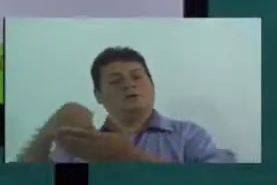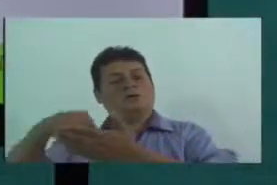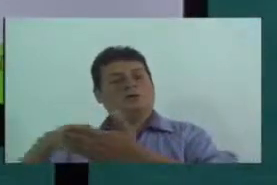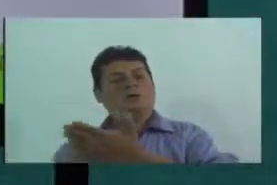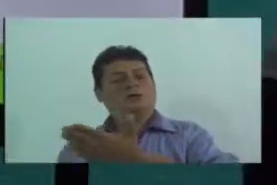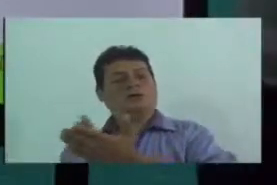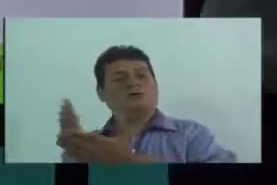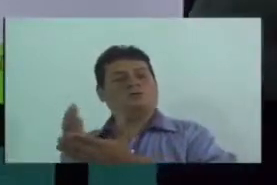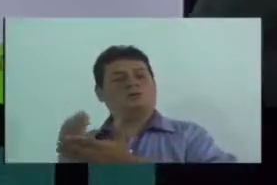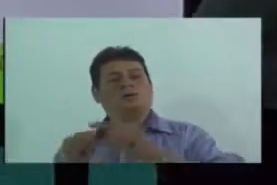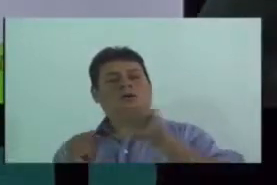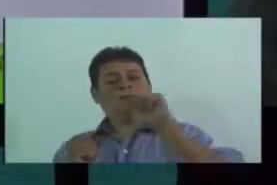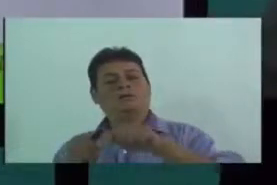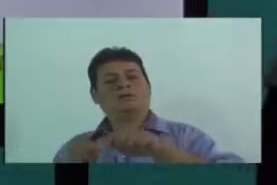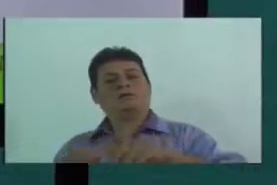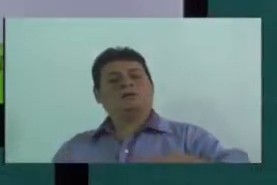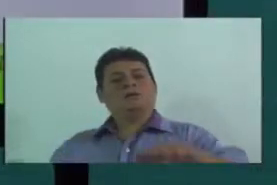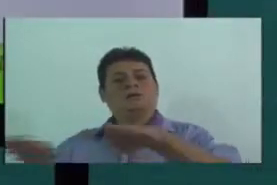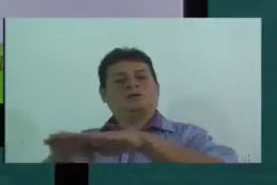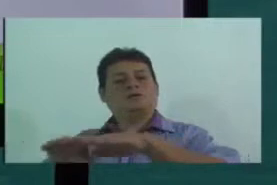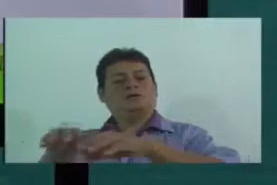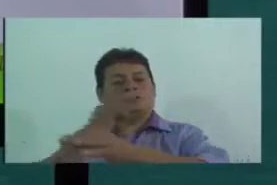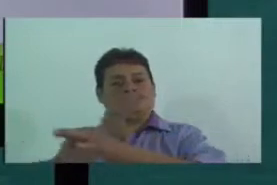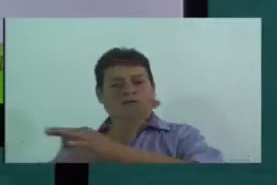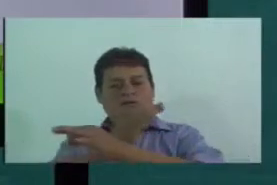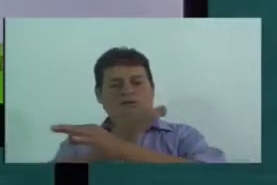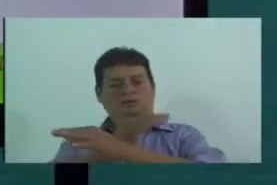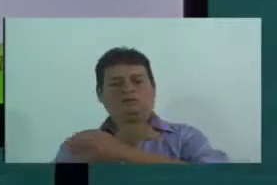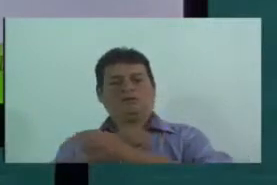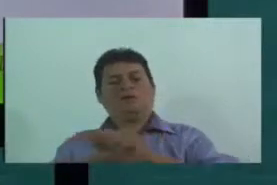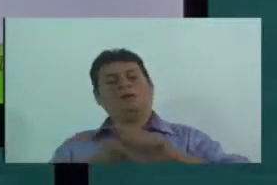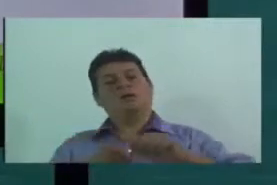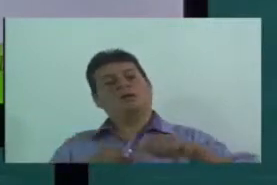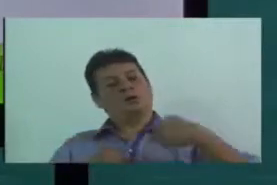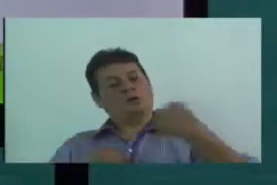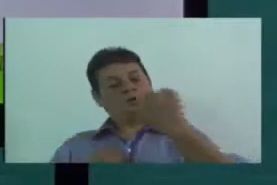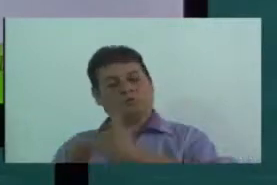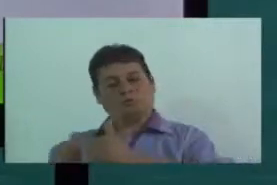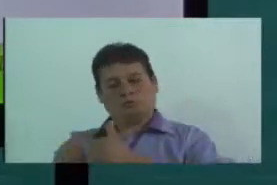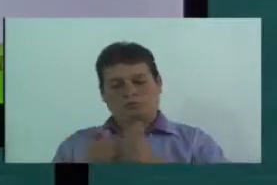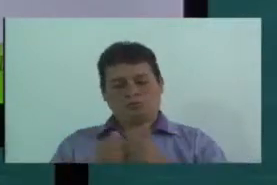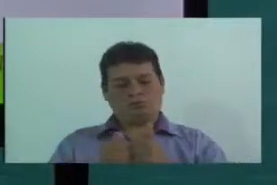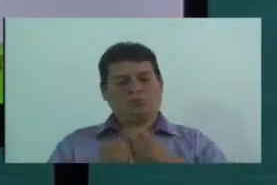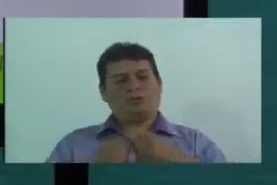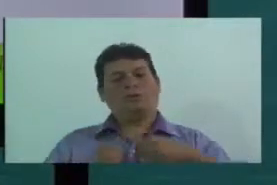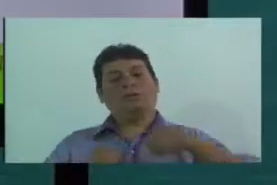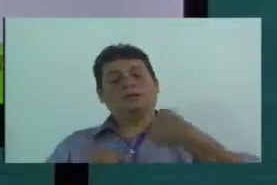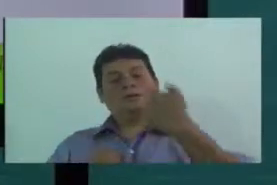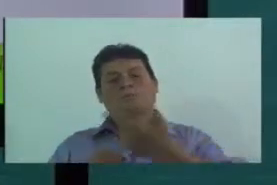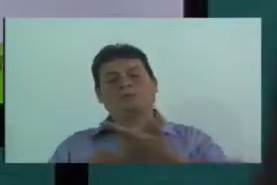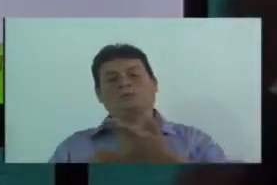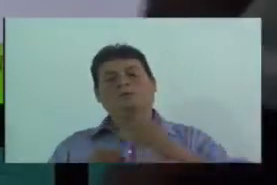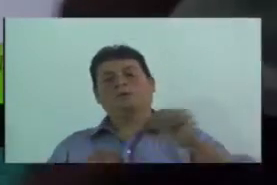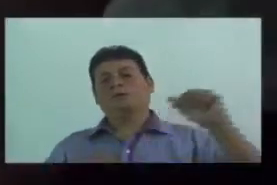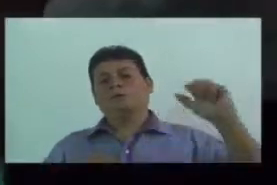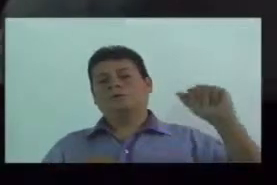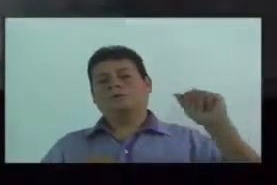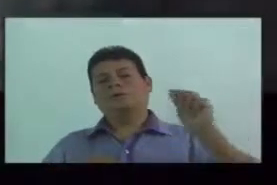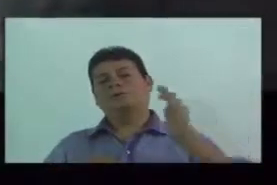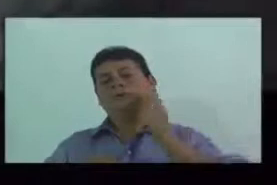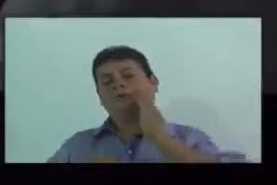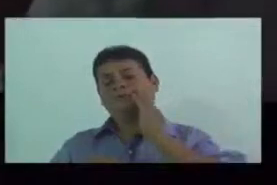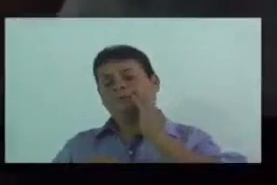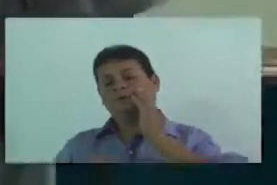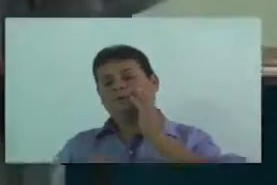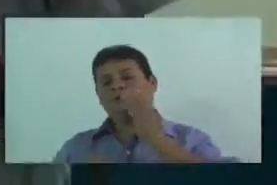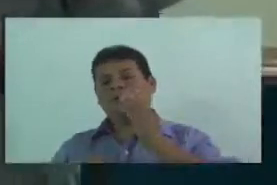po boejao pegua. O hubo ve y su jaituba o ya pojicuete imbiku ja o